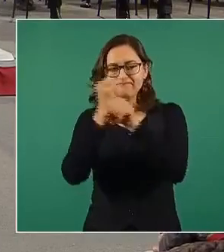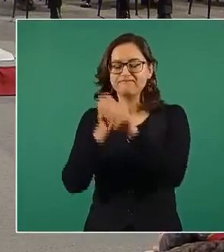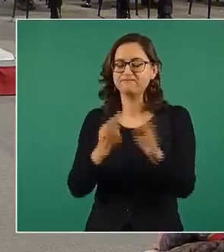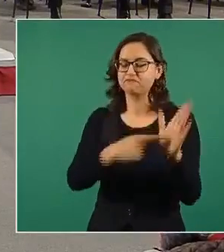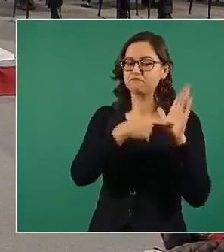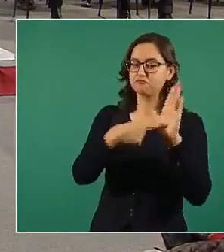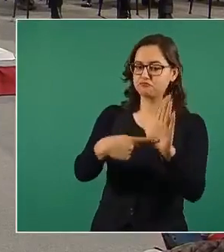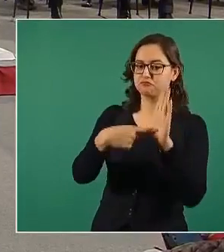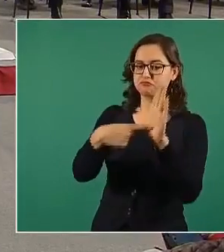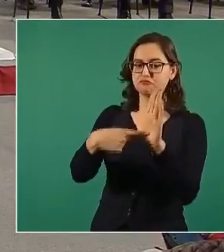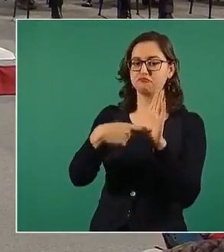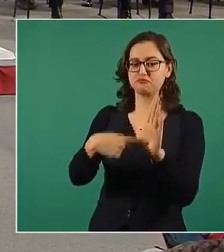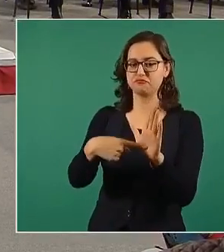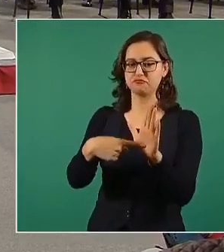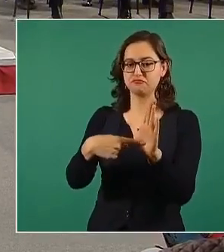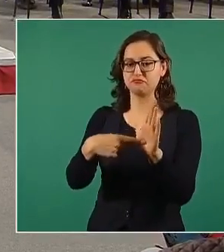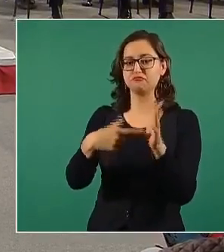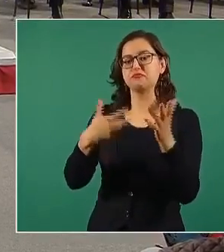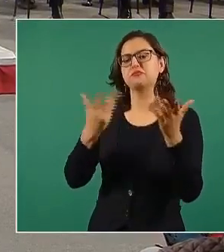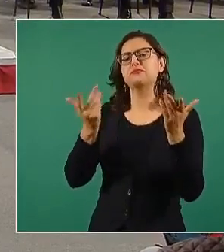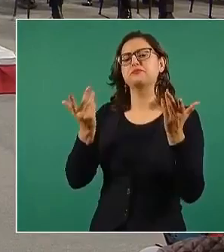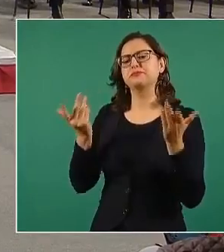independientemente de que se pueda